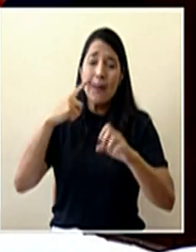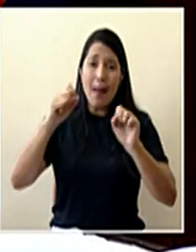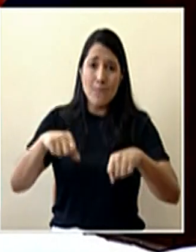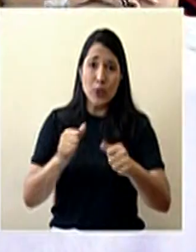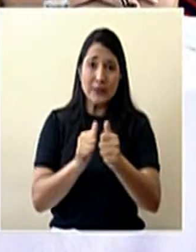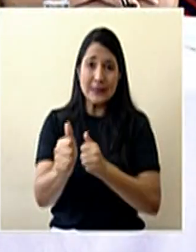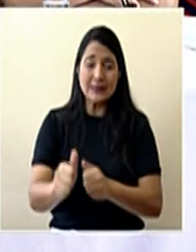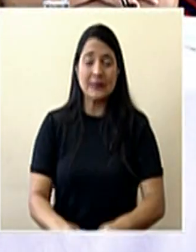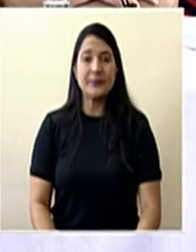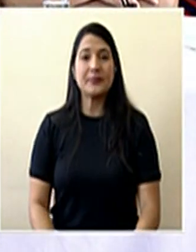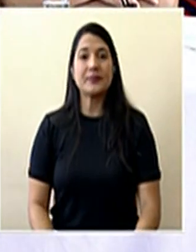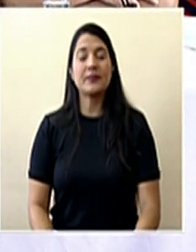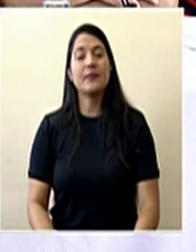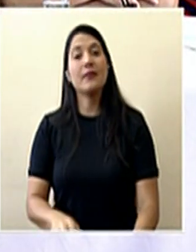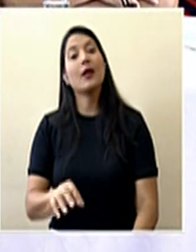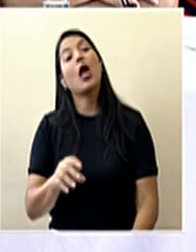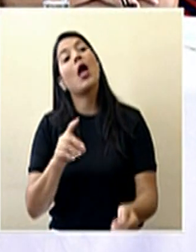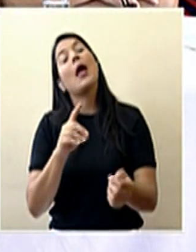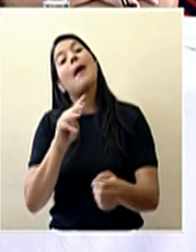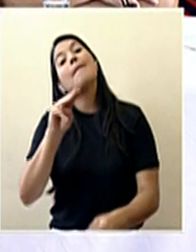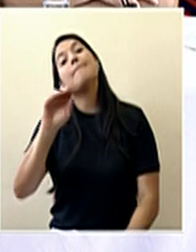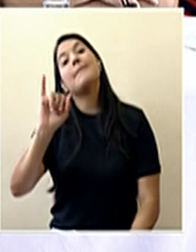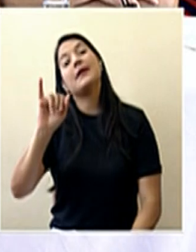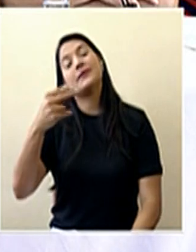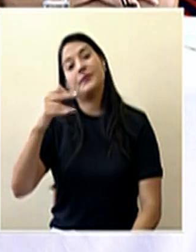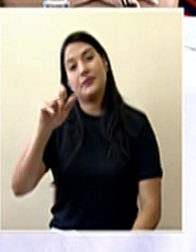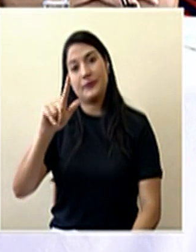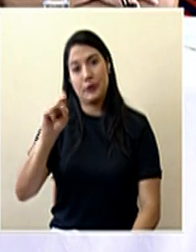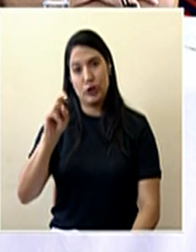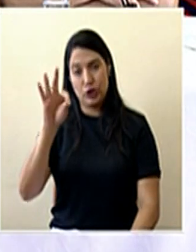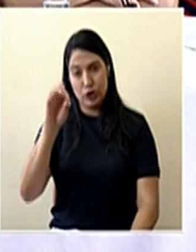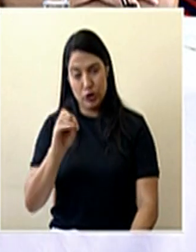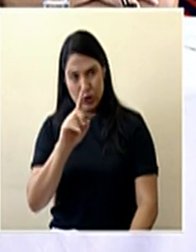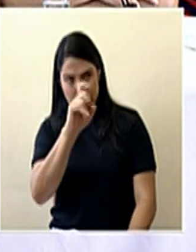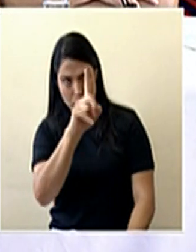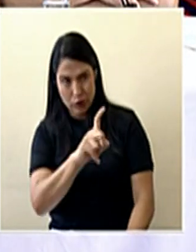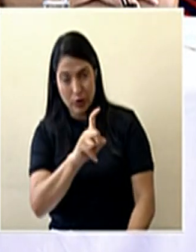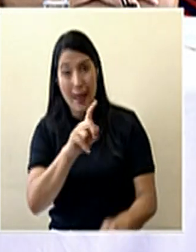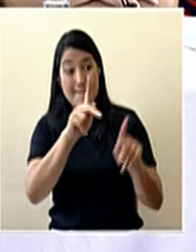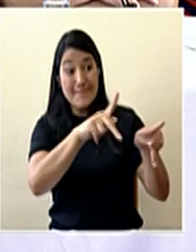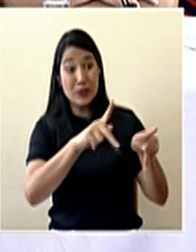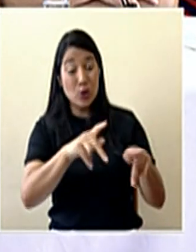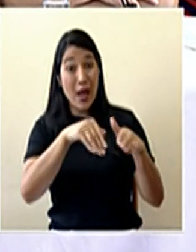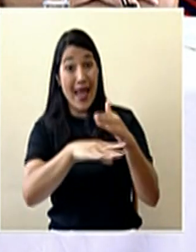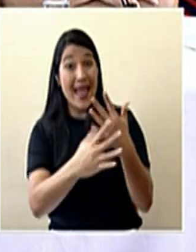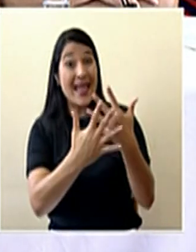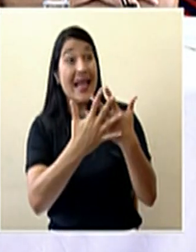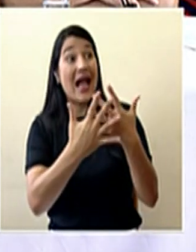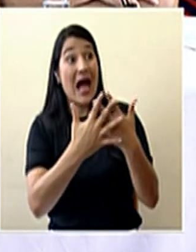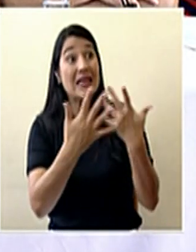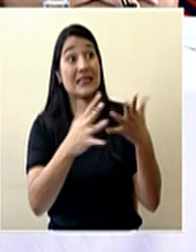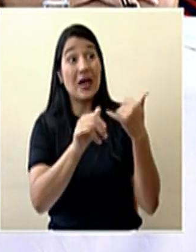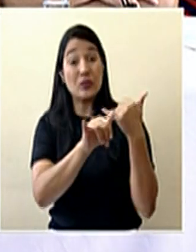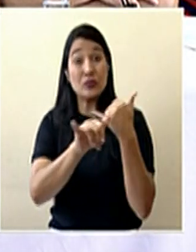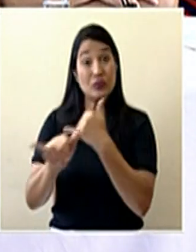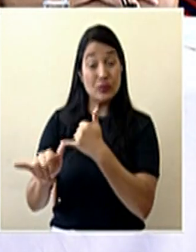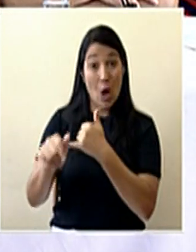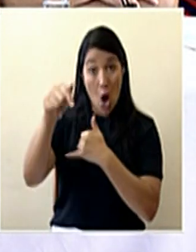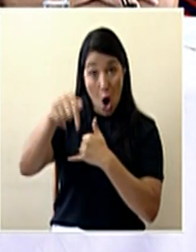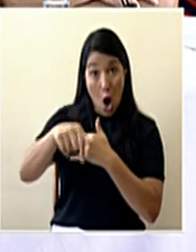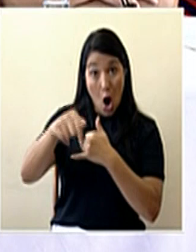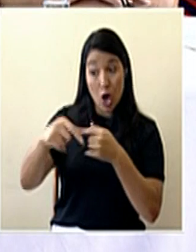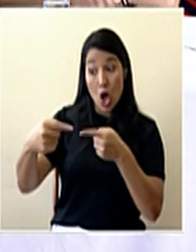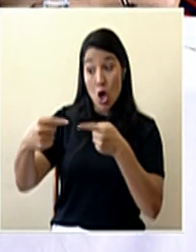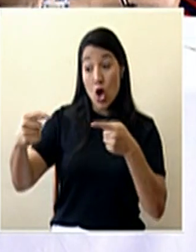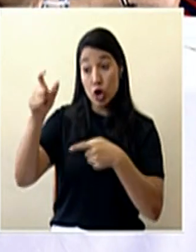adelante. Don Michael Soto, Punto Noticioso consulta, los privados de libertad argumentan mediante un recurso de amparo interpuesto hoy contra